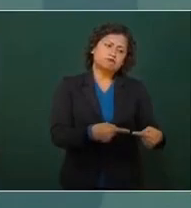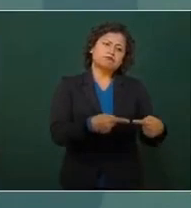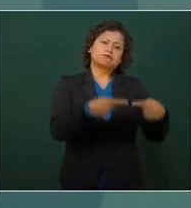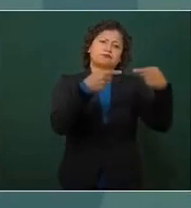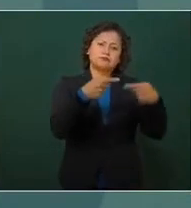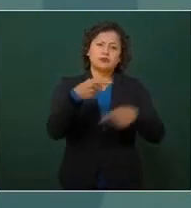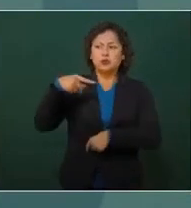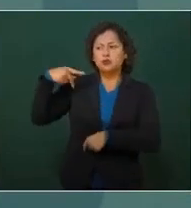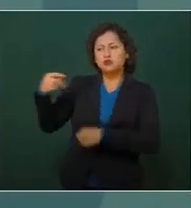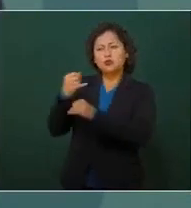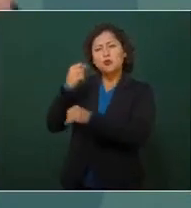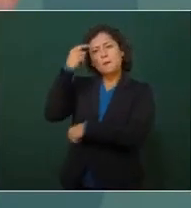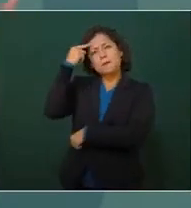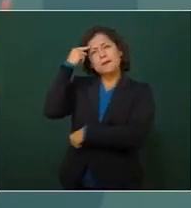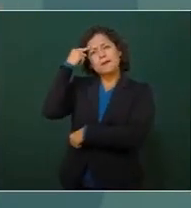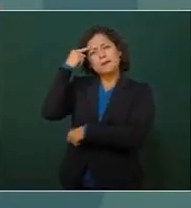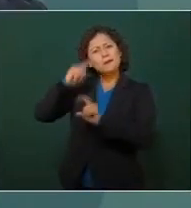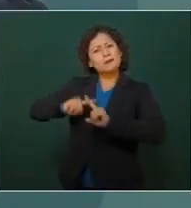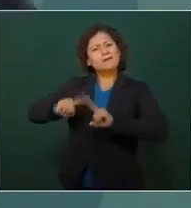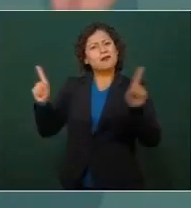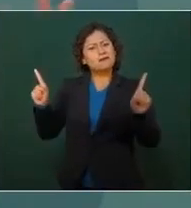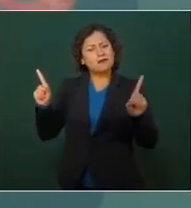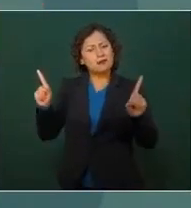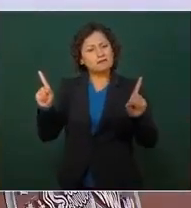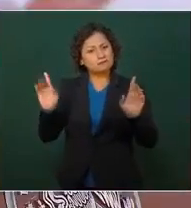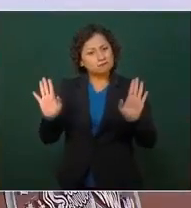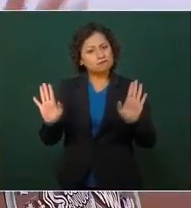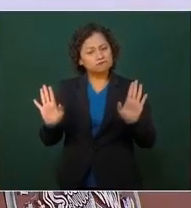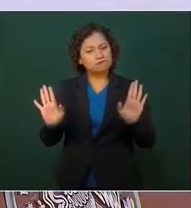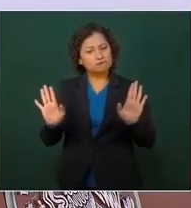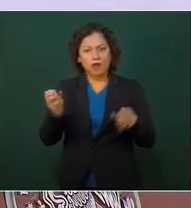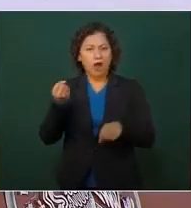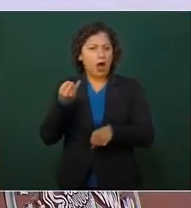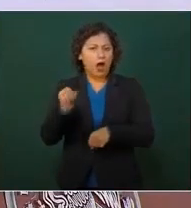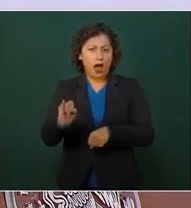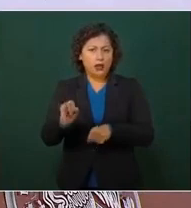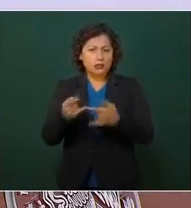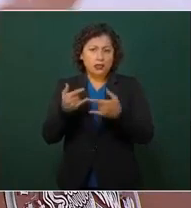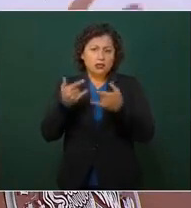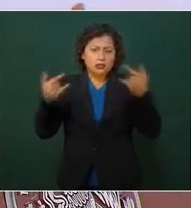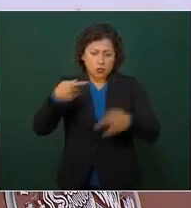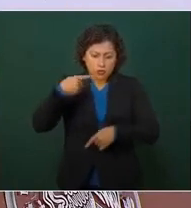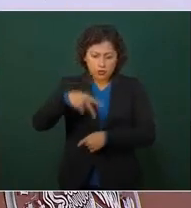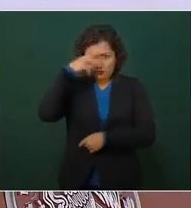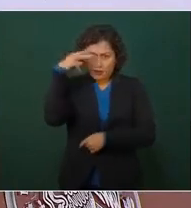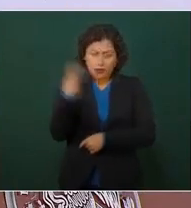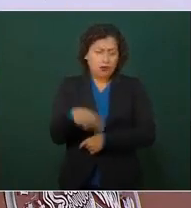Distinta. Es un pensamiento distinto y así ha sido la historia de México. Siempre